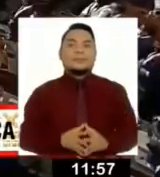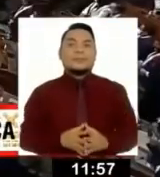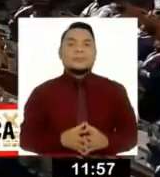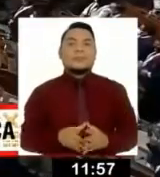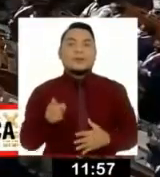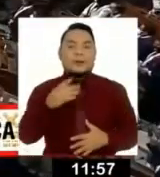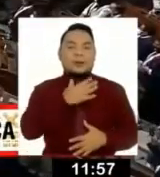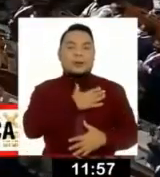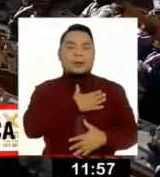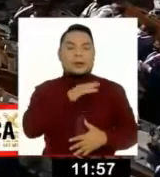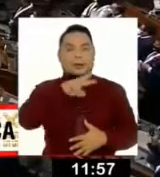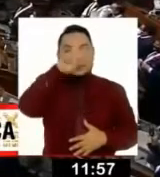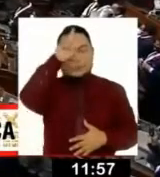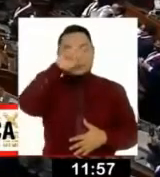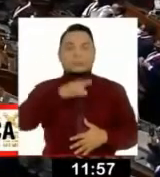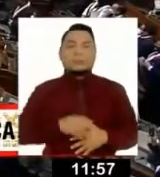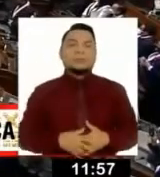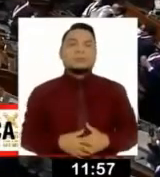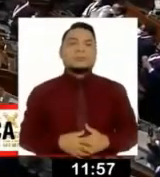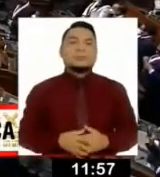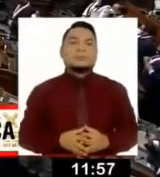Himno Nacional del Perú.